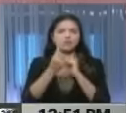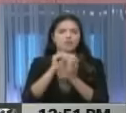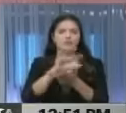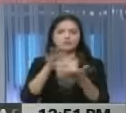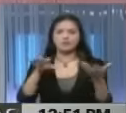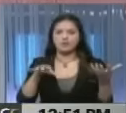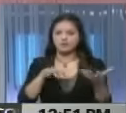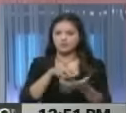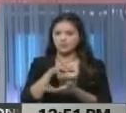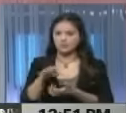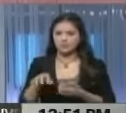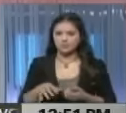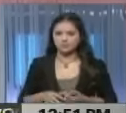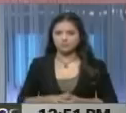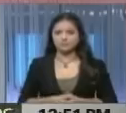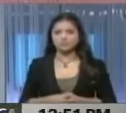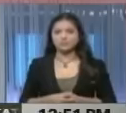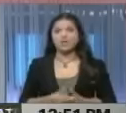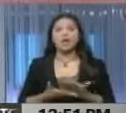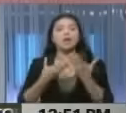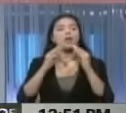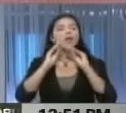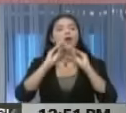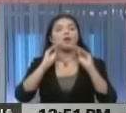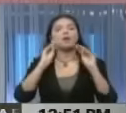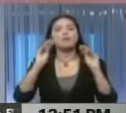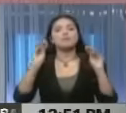desestabilización. La convocatoria